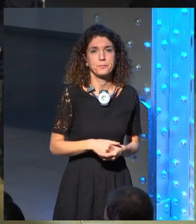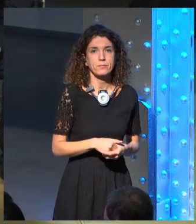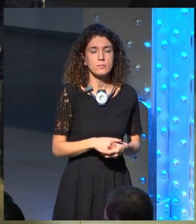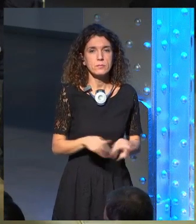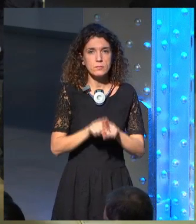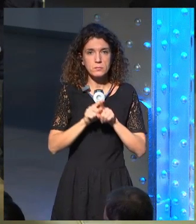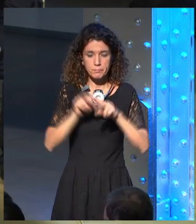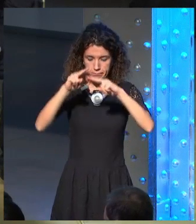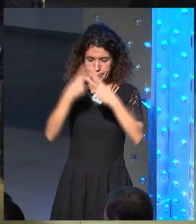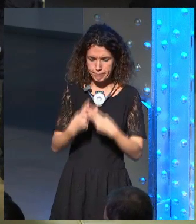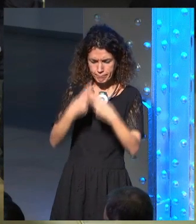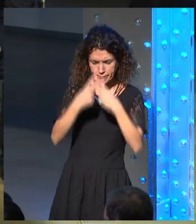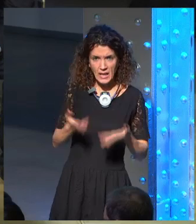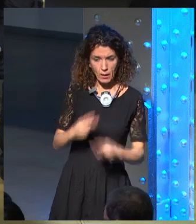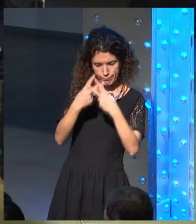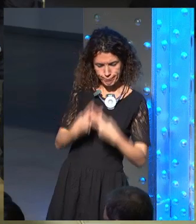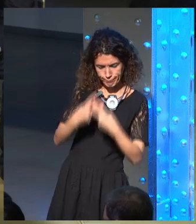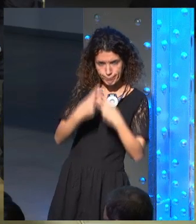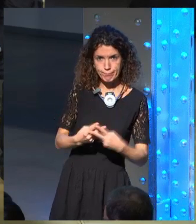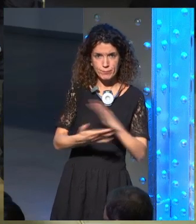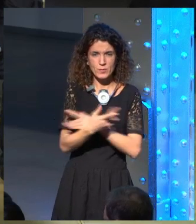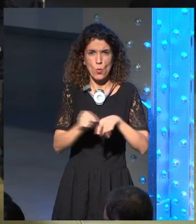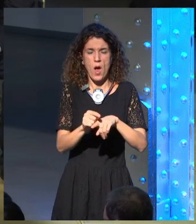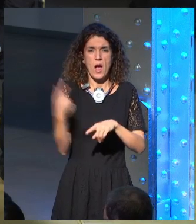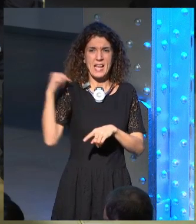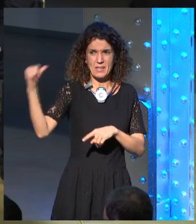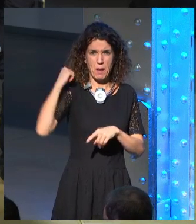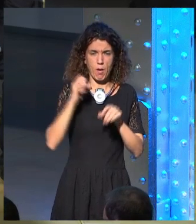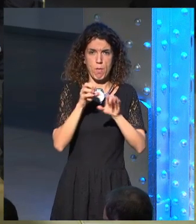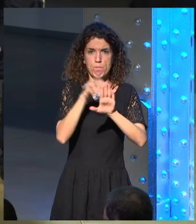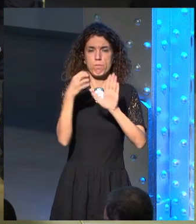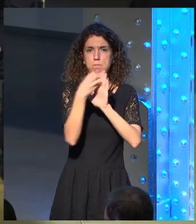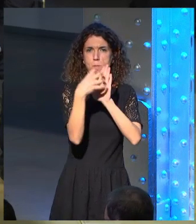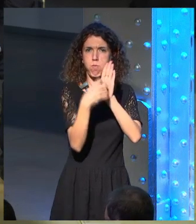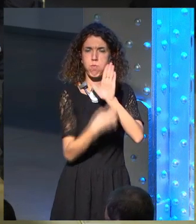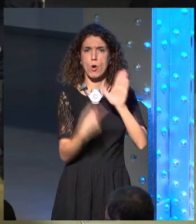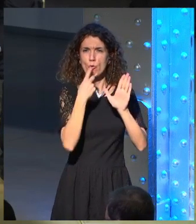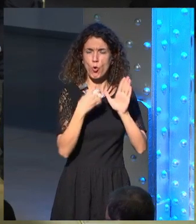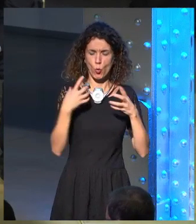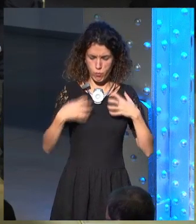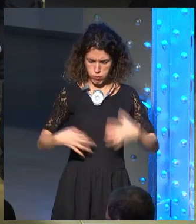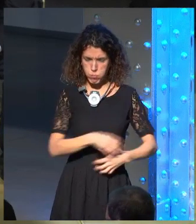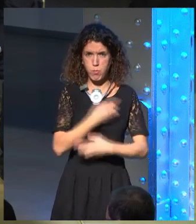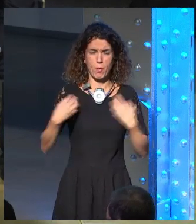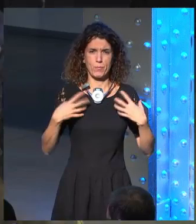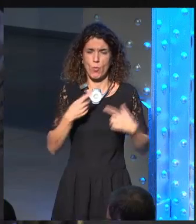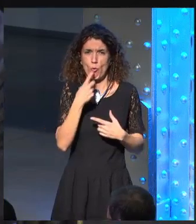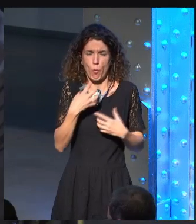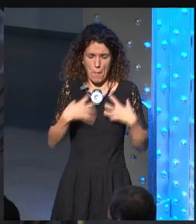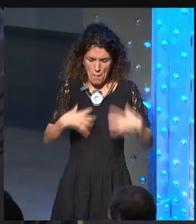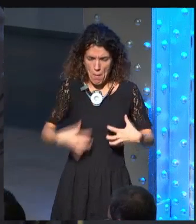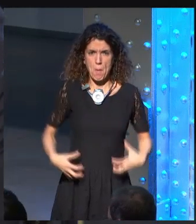Me examina, ansiosa, y me ha salido un extraño sarpullido en la espalda, en la parte trasera de las piernas, en la cabeza, en el cuello, en todas las partes que han tocado la cama.